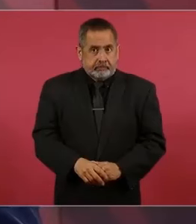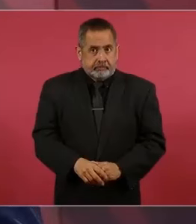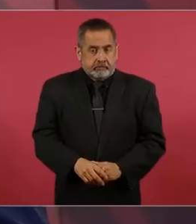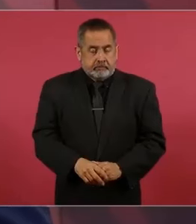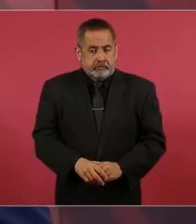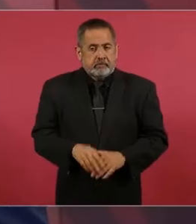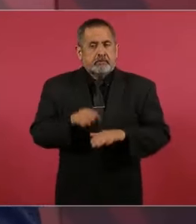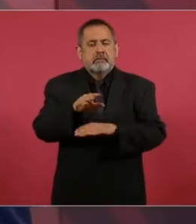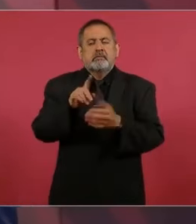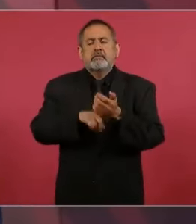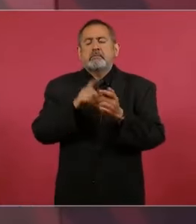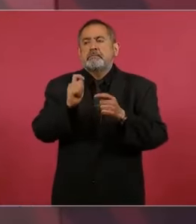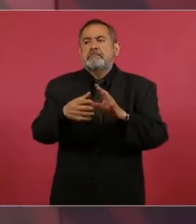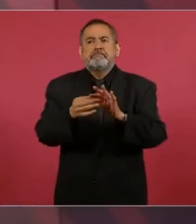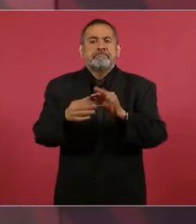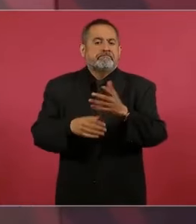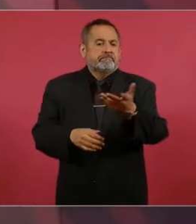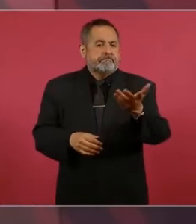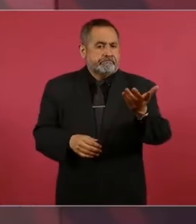Hablábamos de